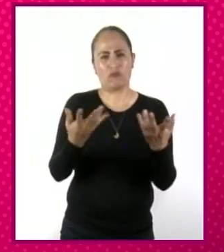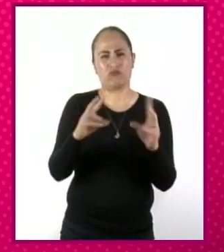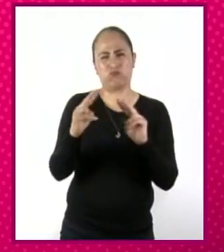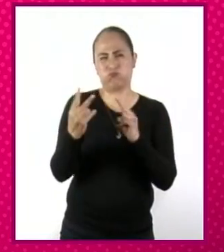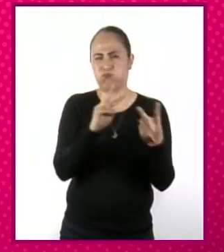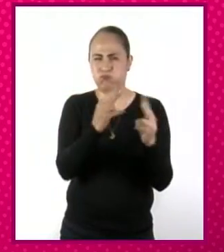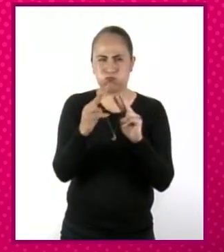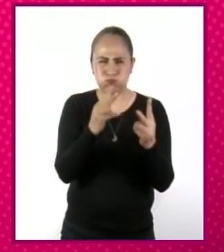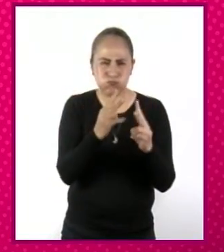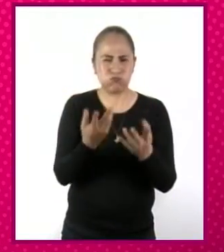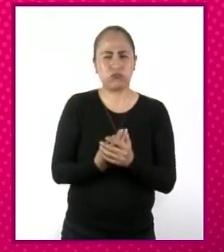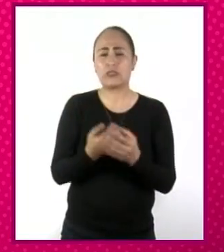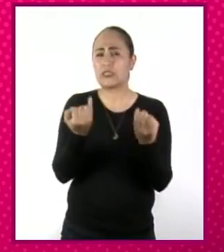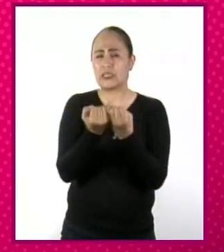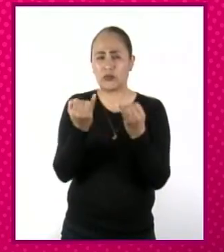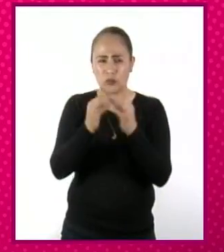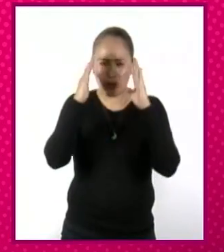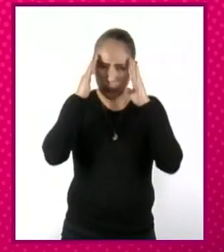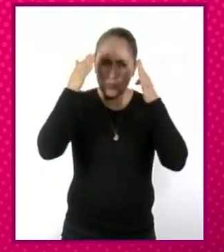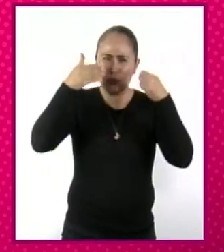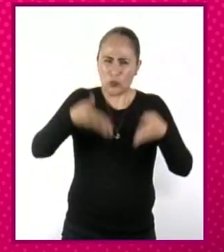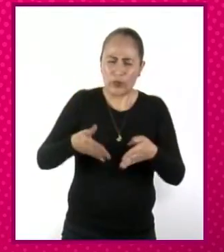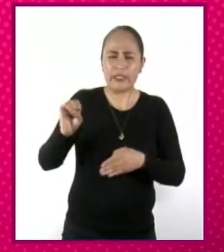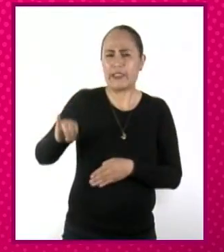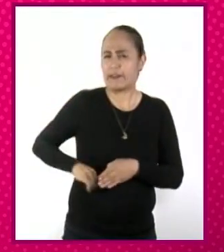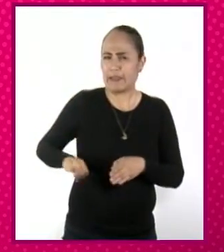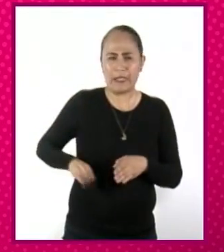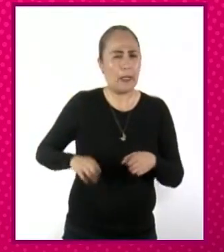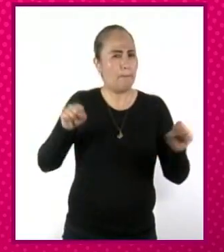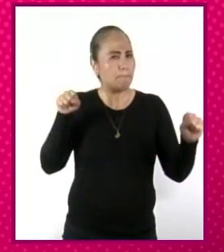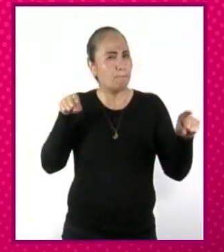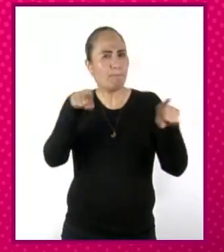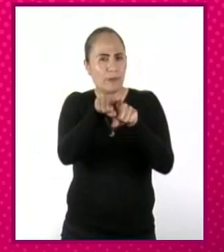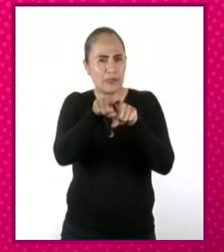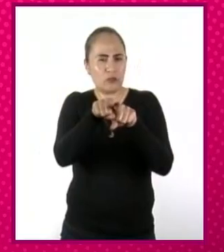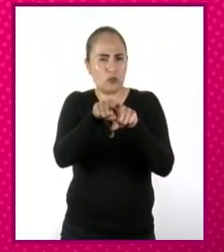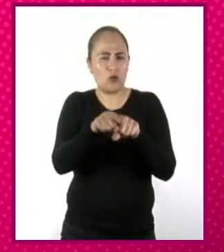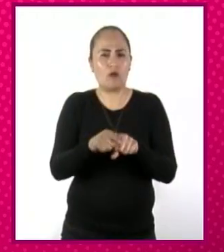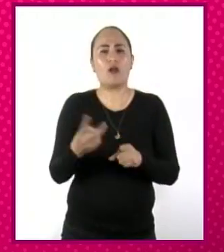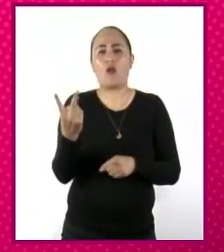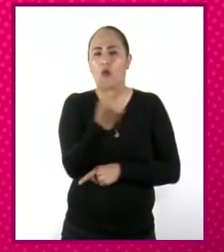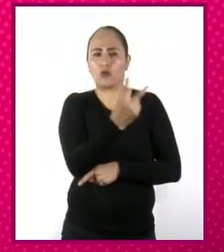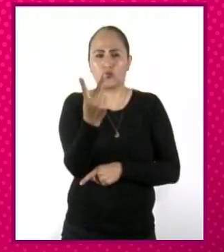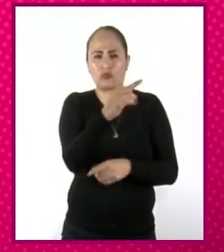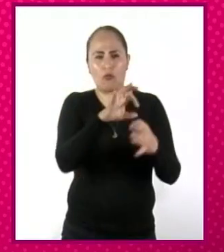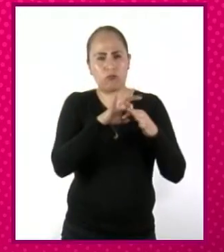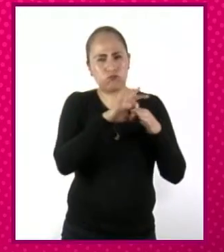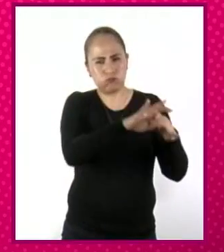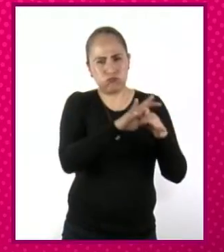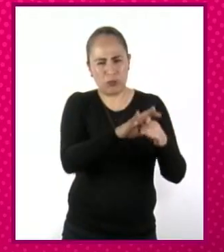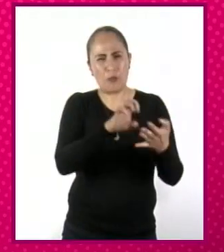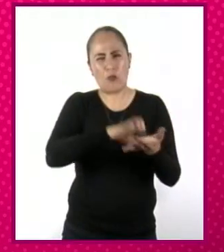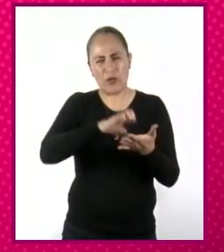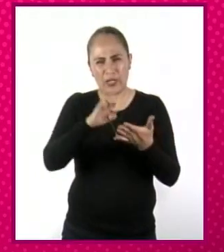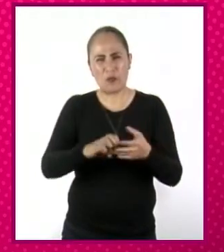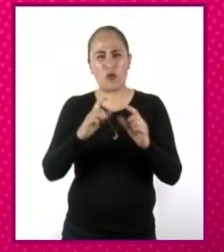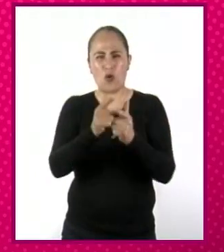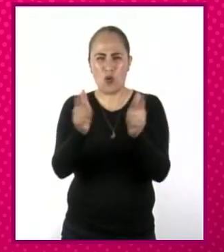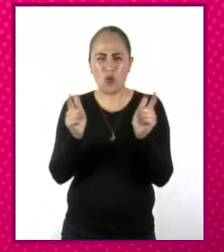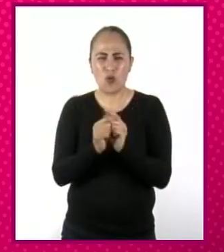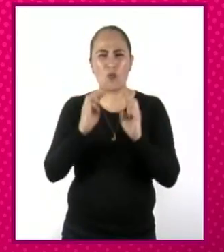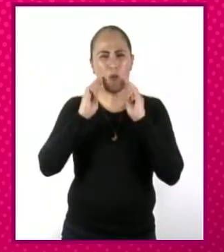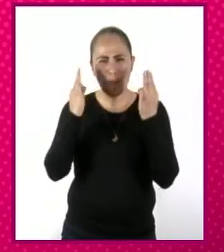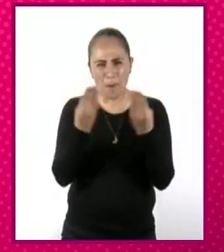y buscar trabajar sobre todo en aquellos intereses mutuos que obligan a esta colaboración, por ejemplo el narcotráfico, el tráfico